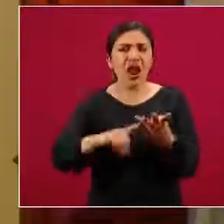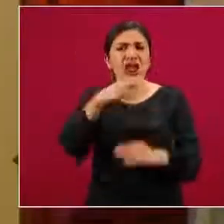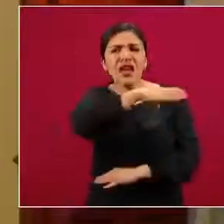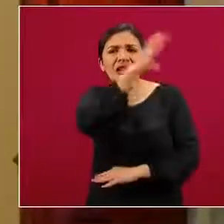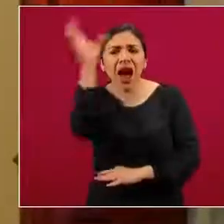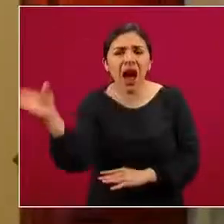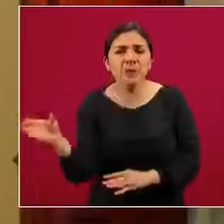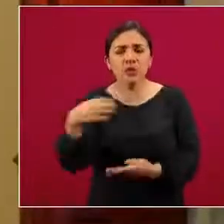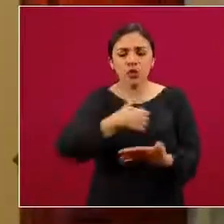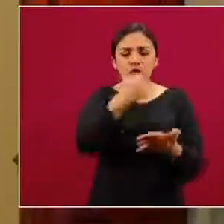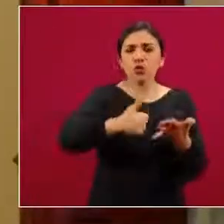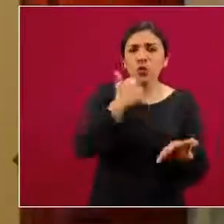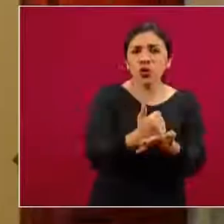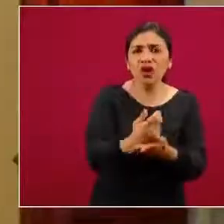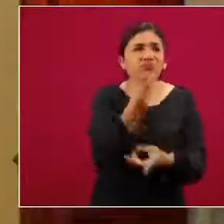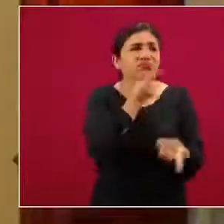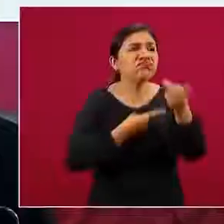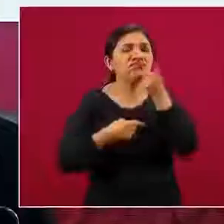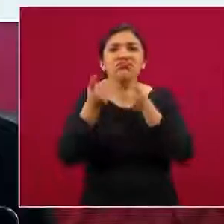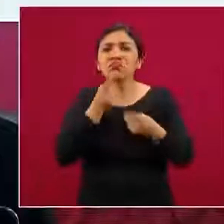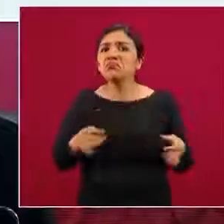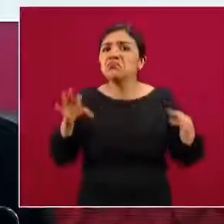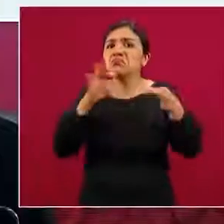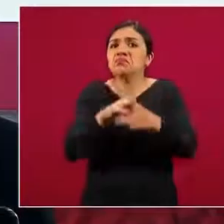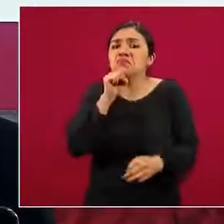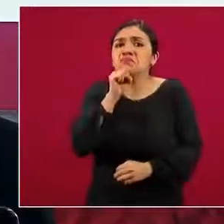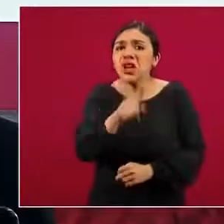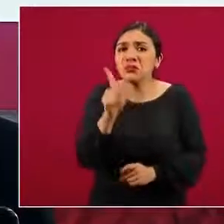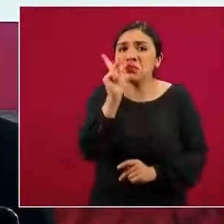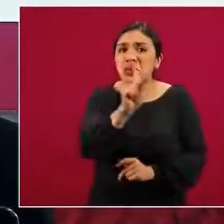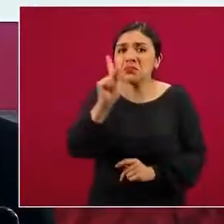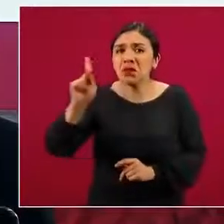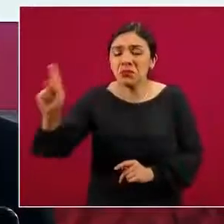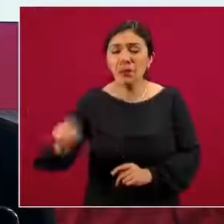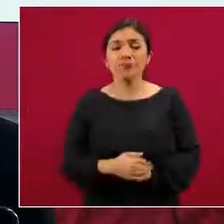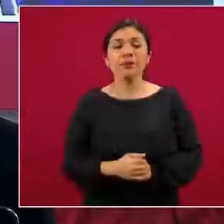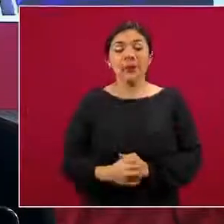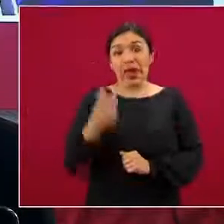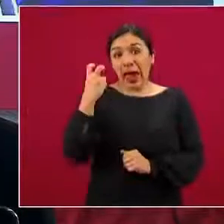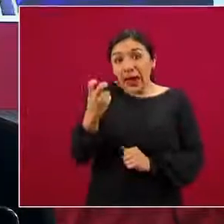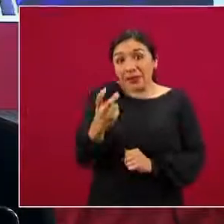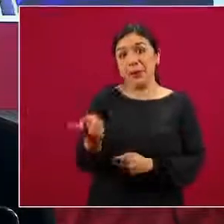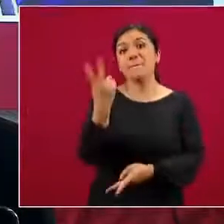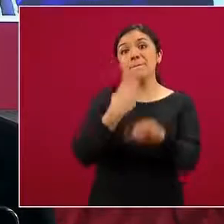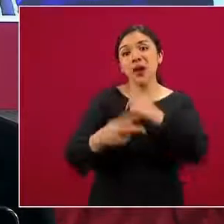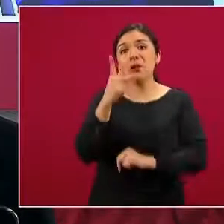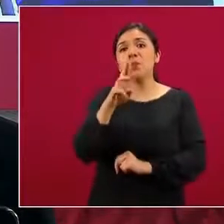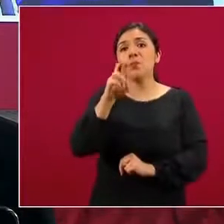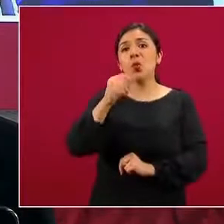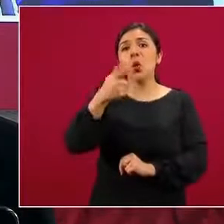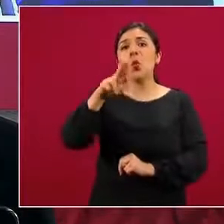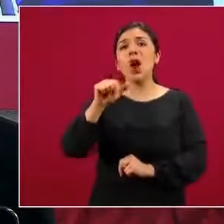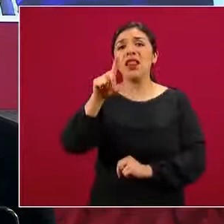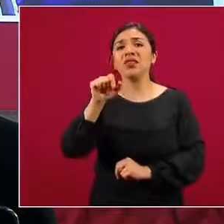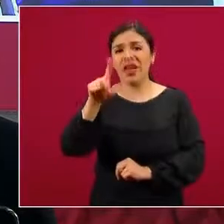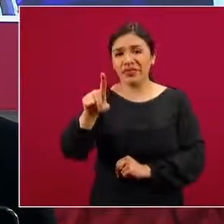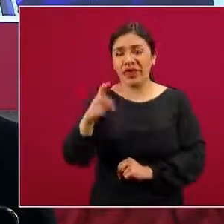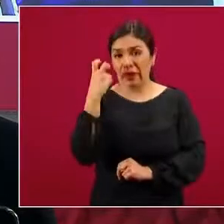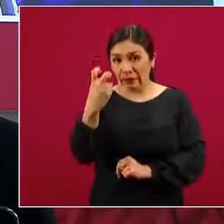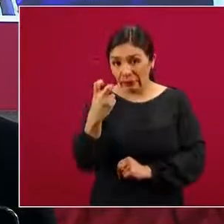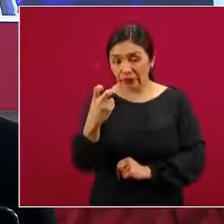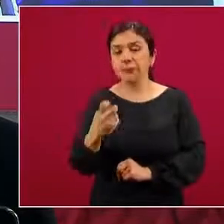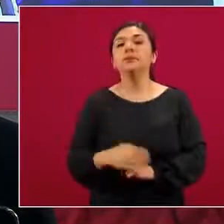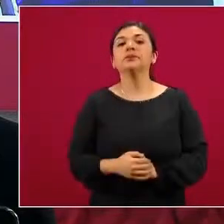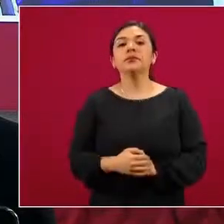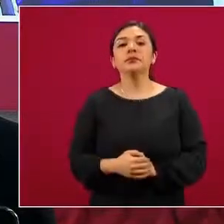de la ciudad, nos han dicho, la que sigue, y de eso construimos el Proigualdad. Y una de